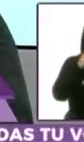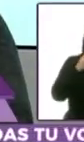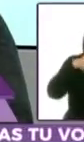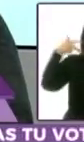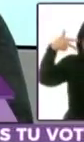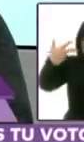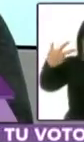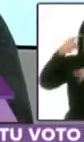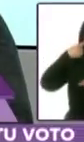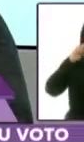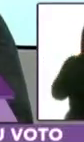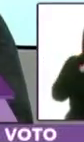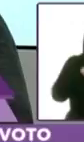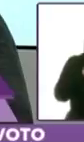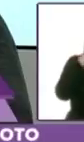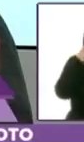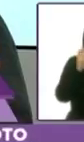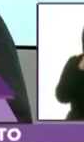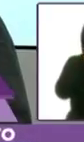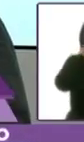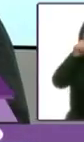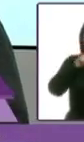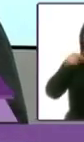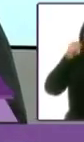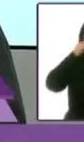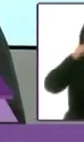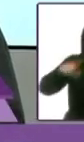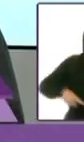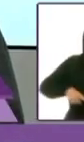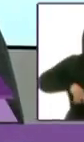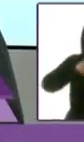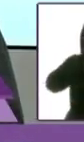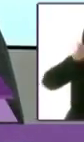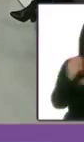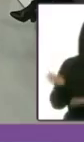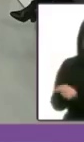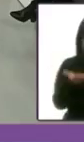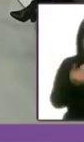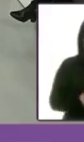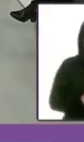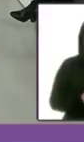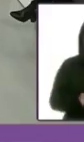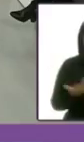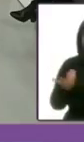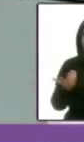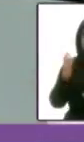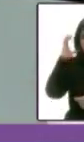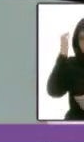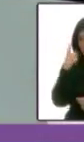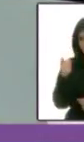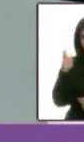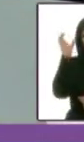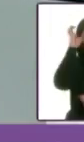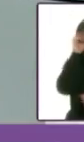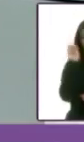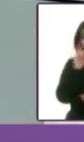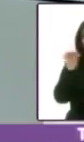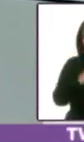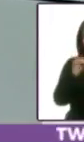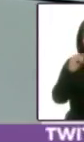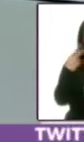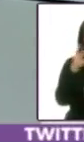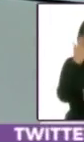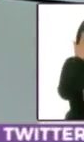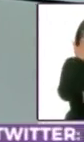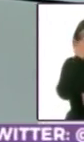te favorecen. Además de que tuvo una campaña que yo creo y me atrevo a decir que fue la campaña más estructurada, con mucho trabajo